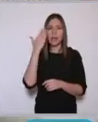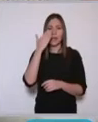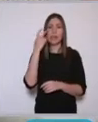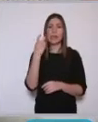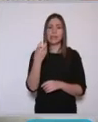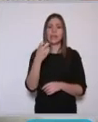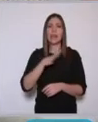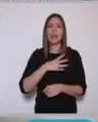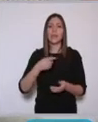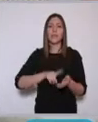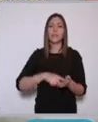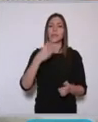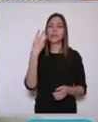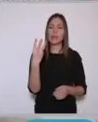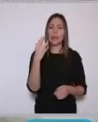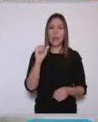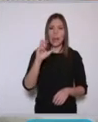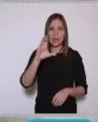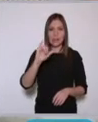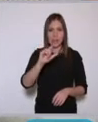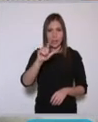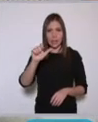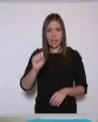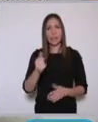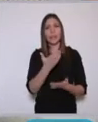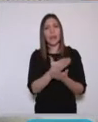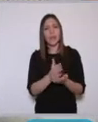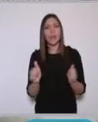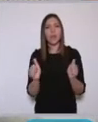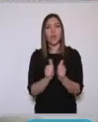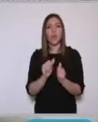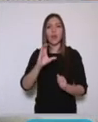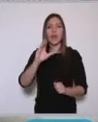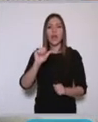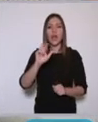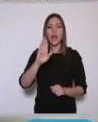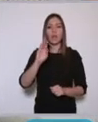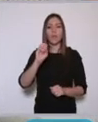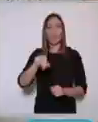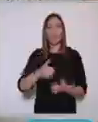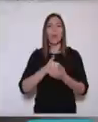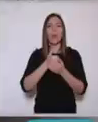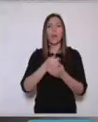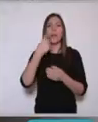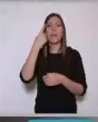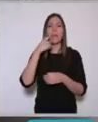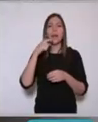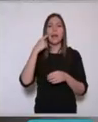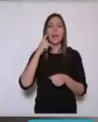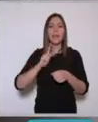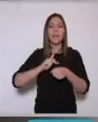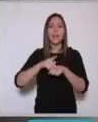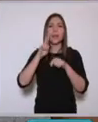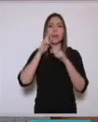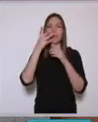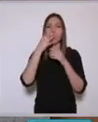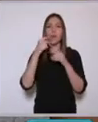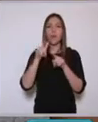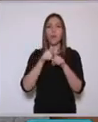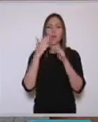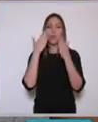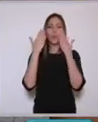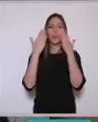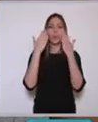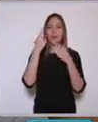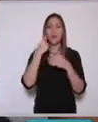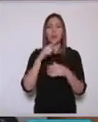3 arcillas puras, más enriquecida con el carbón, que nos da luminosidad a la piel. Es para, te la revitalices